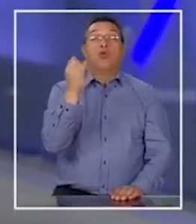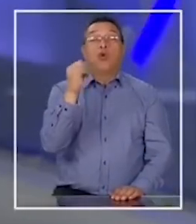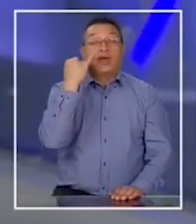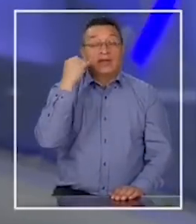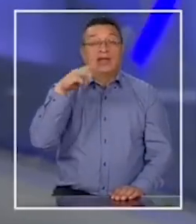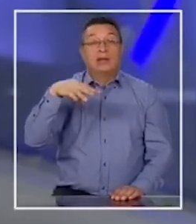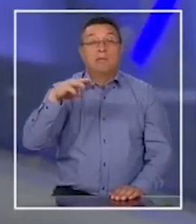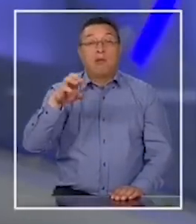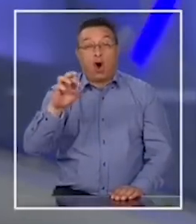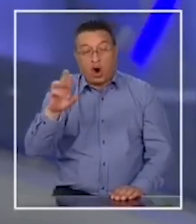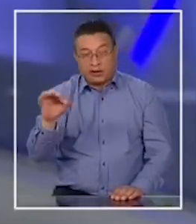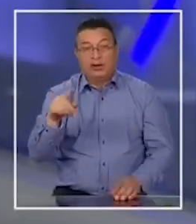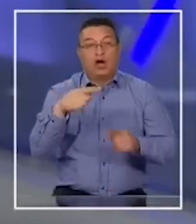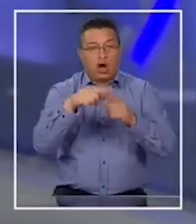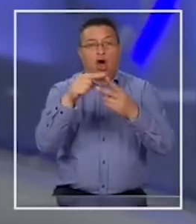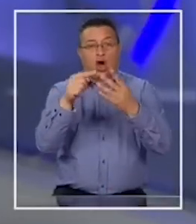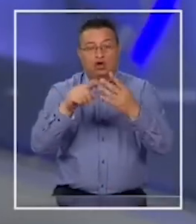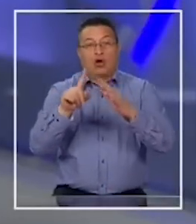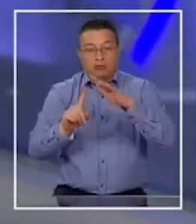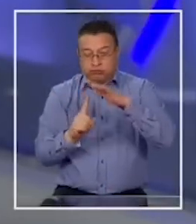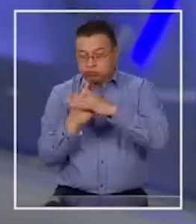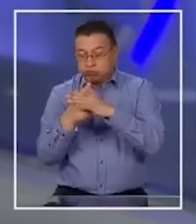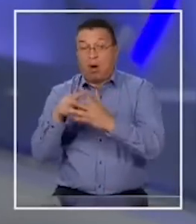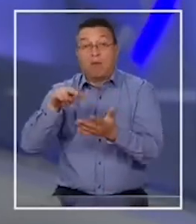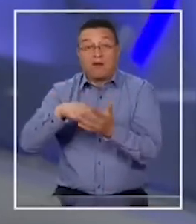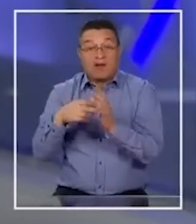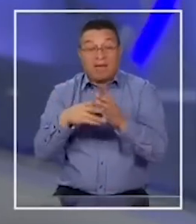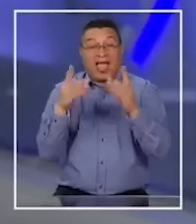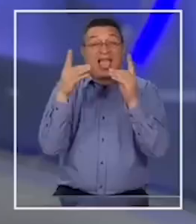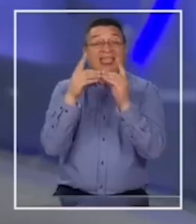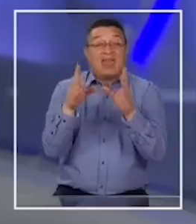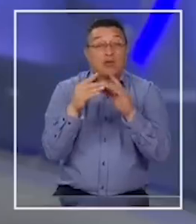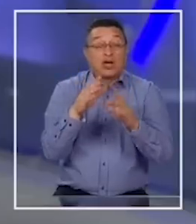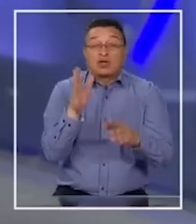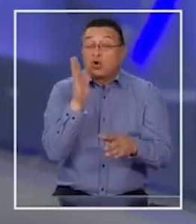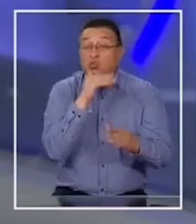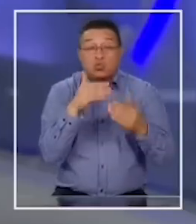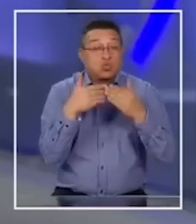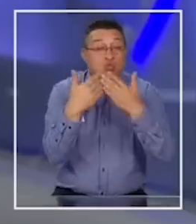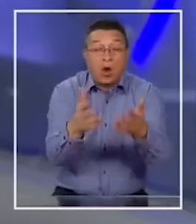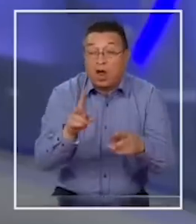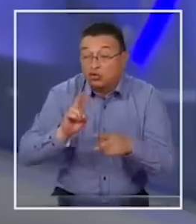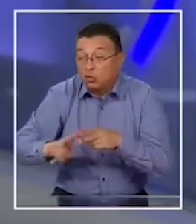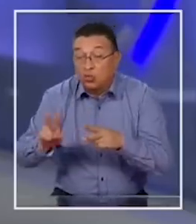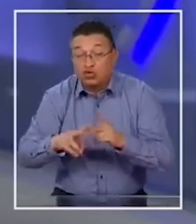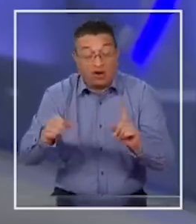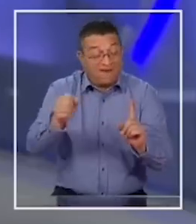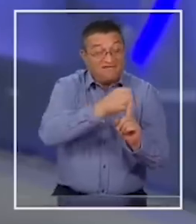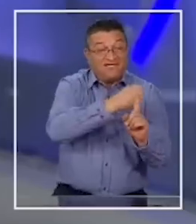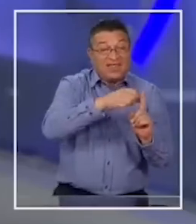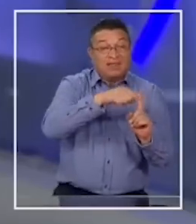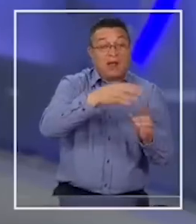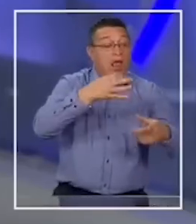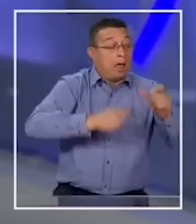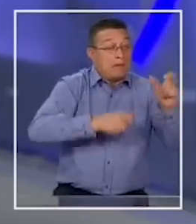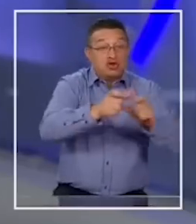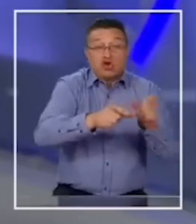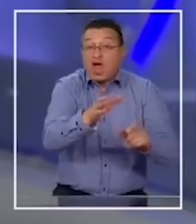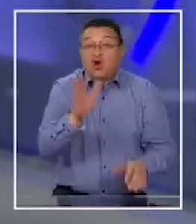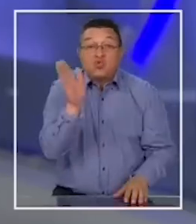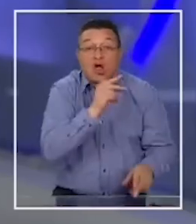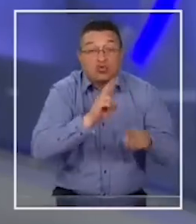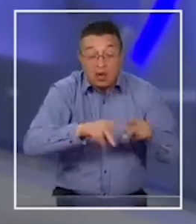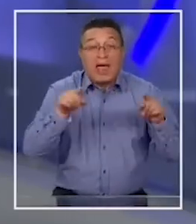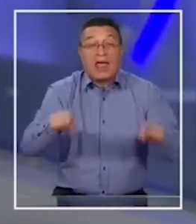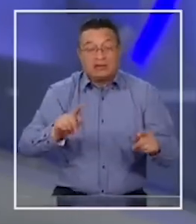dutertes surgen de una crisis institucional cuando la democracia no es capaz de entregar una solución a las víctimas y a los ciudadanos lo que yo